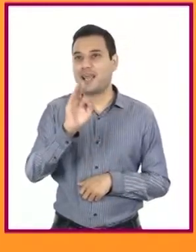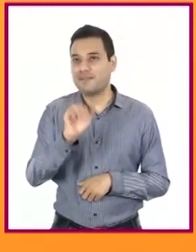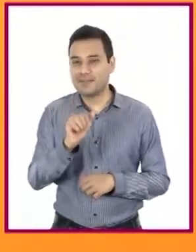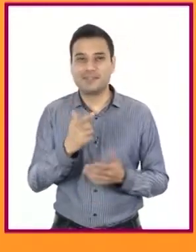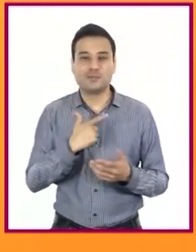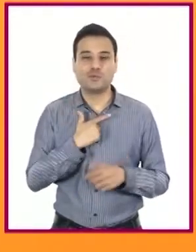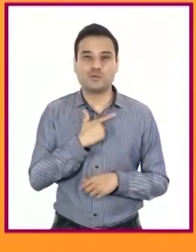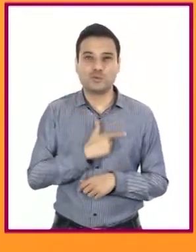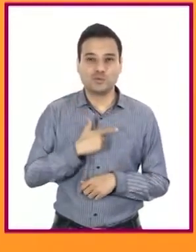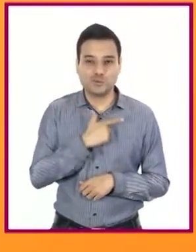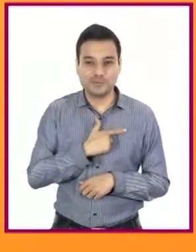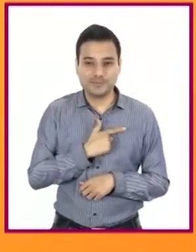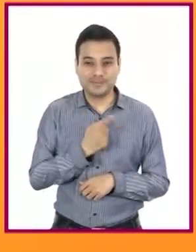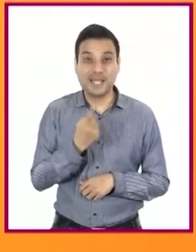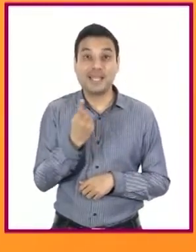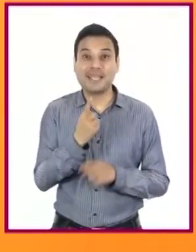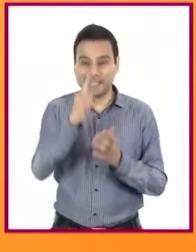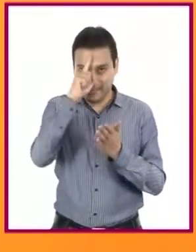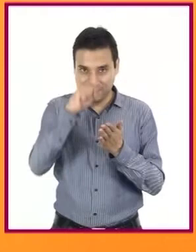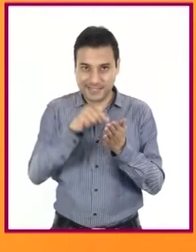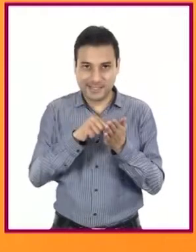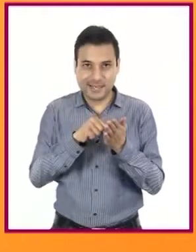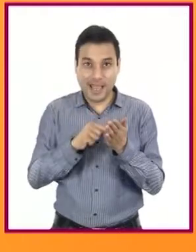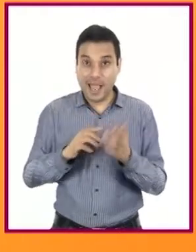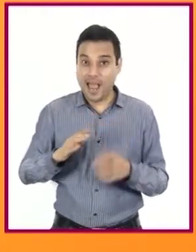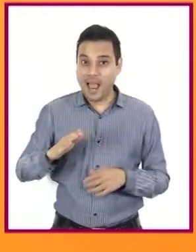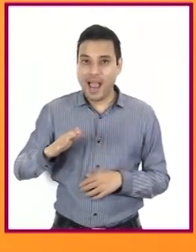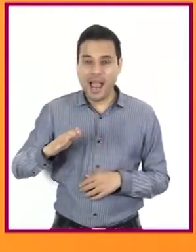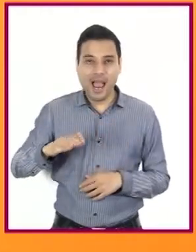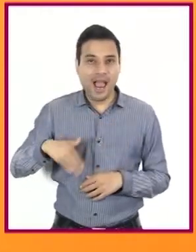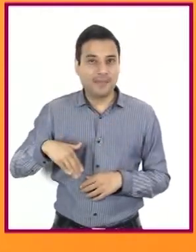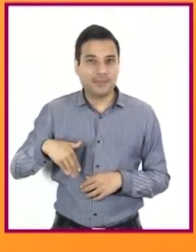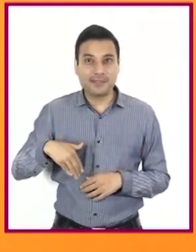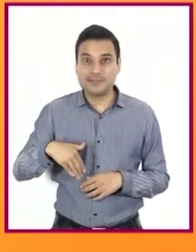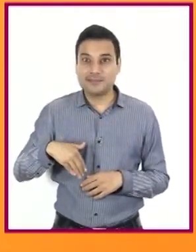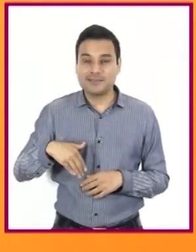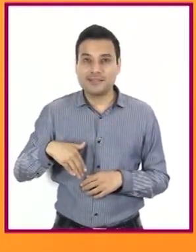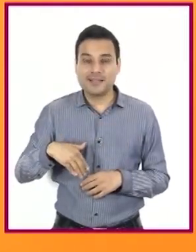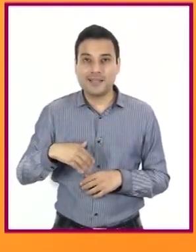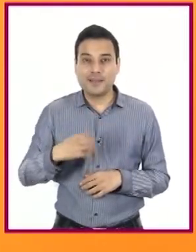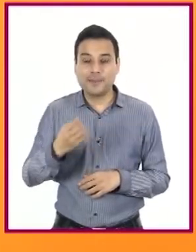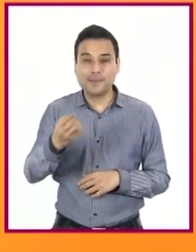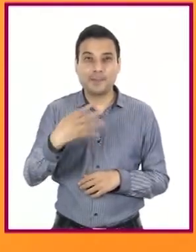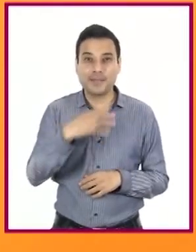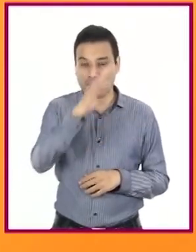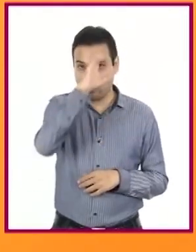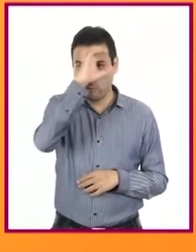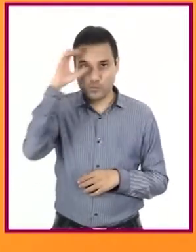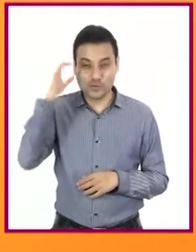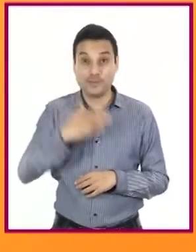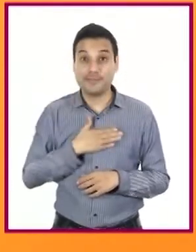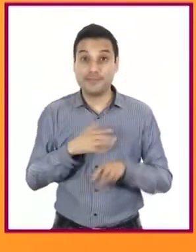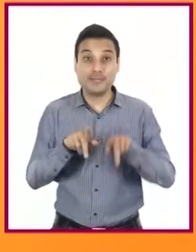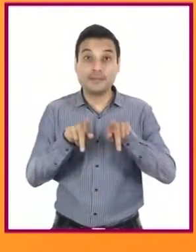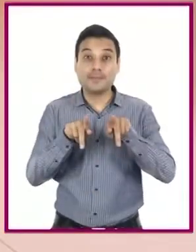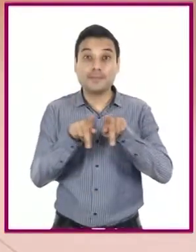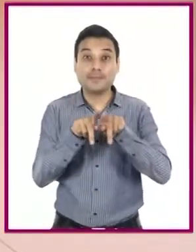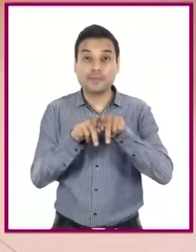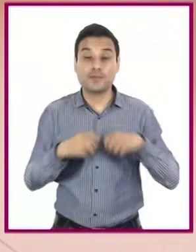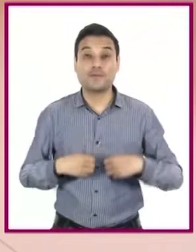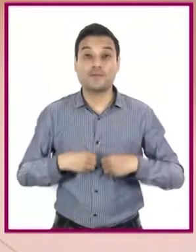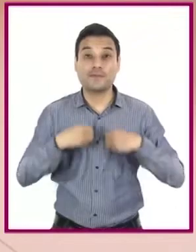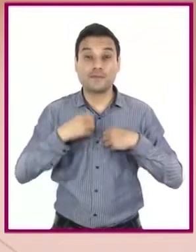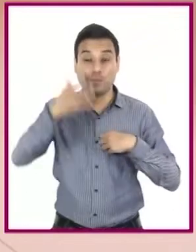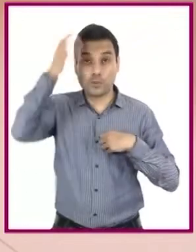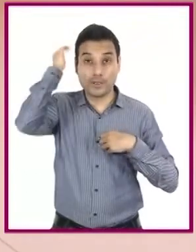preocupes. ¿Qué creen? Acabo de recibir estas fotografías que les quiero mostrar de un primo que vive en Morelos. Y